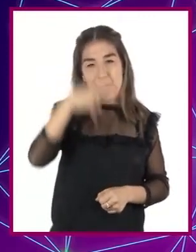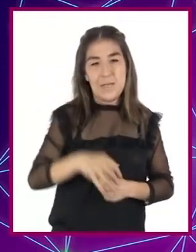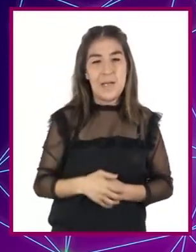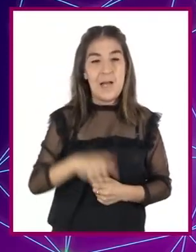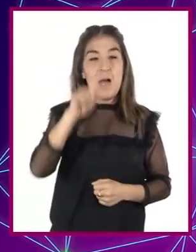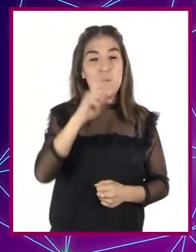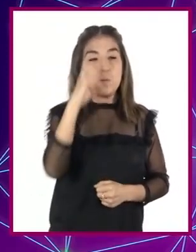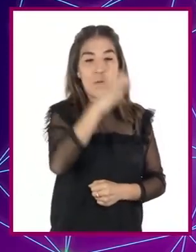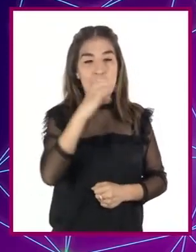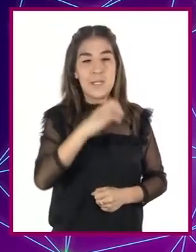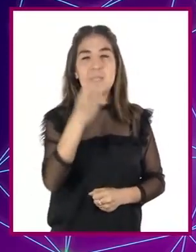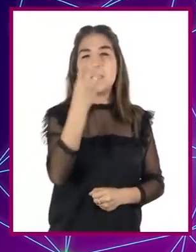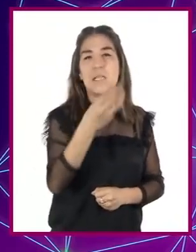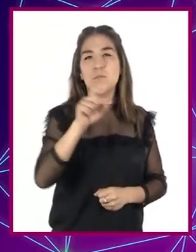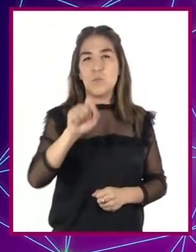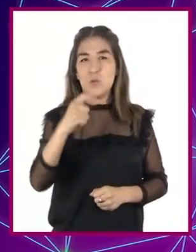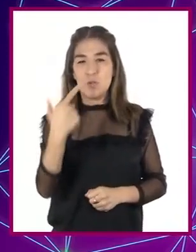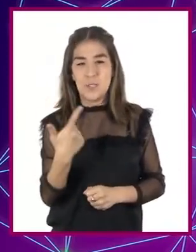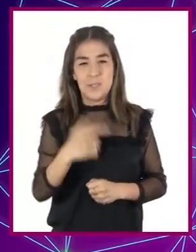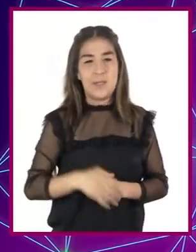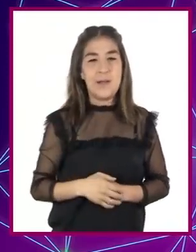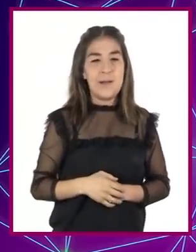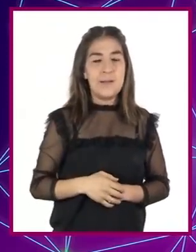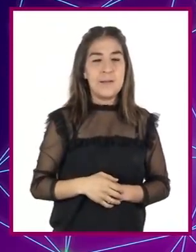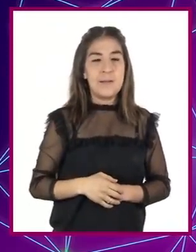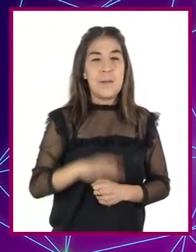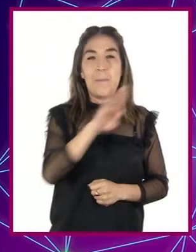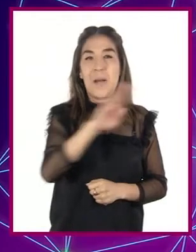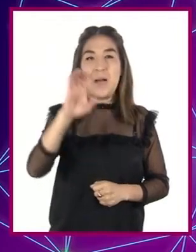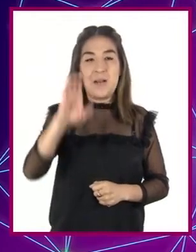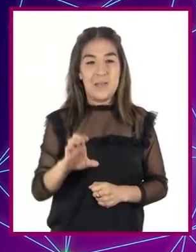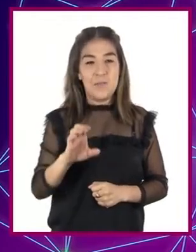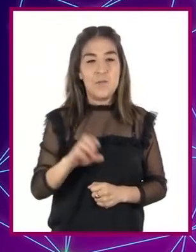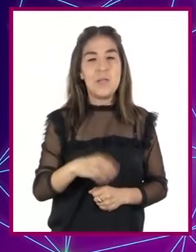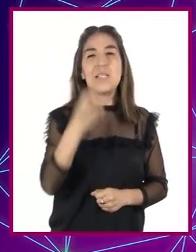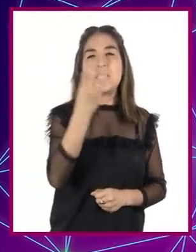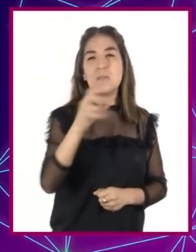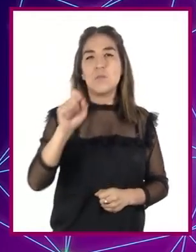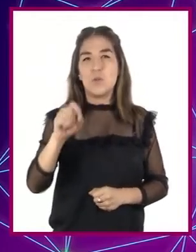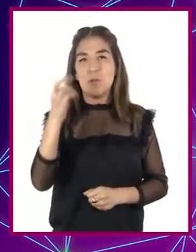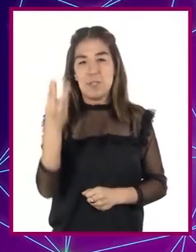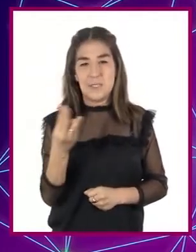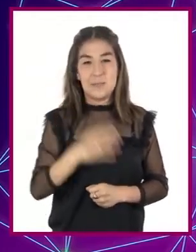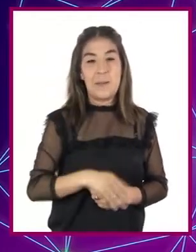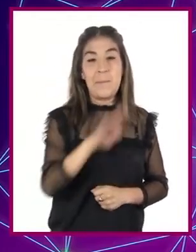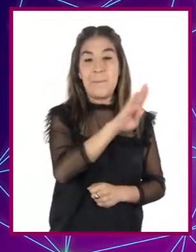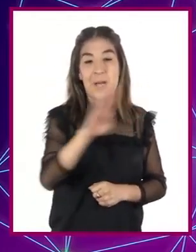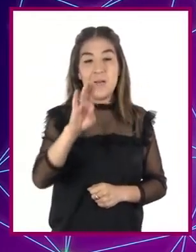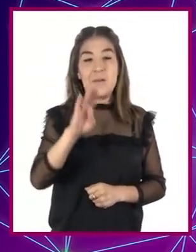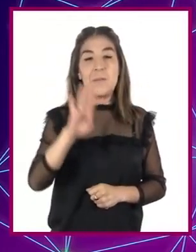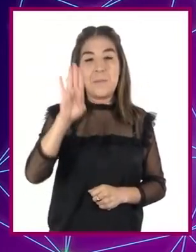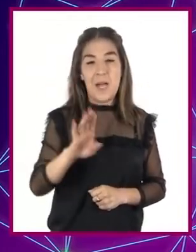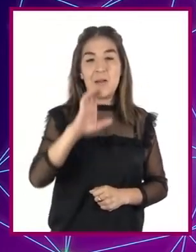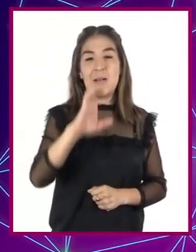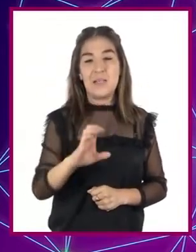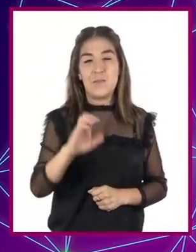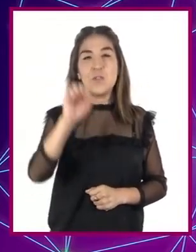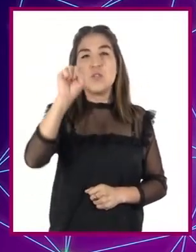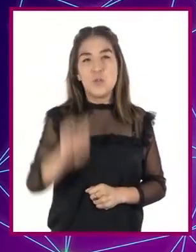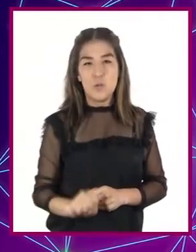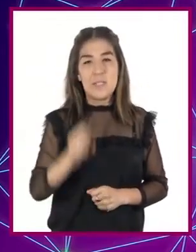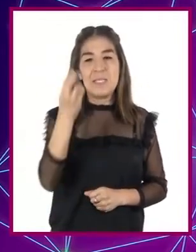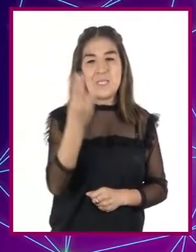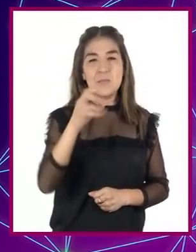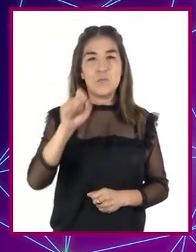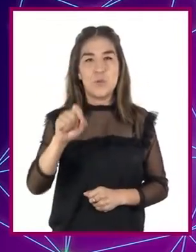Aguascalientes, 3.7. Baja California, 3.3. Baja California Sur, 3.3.